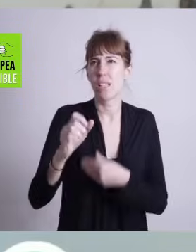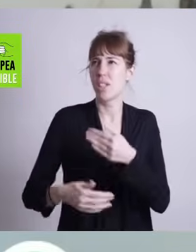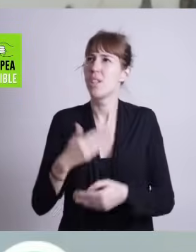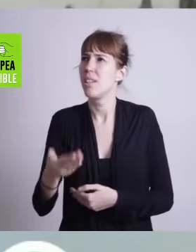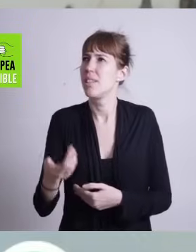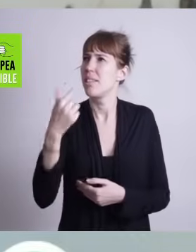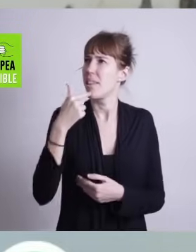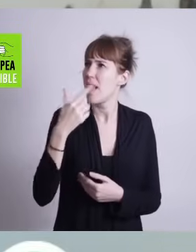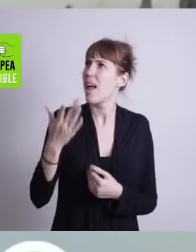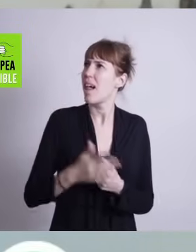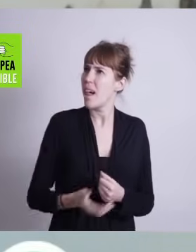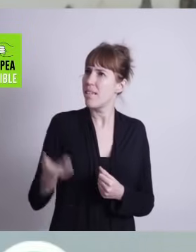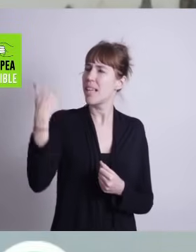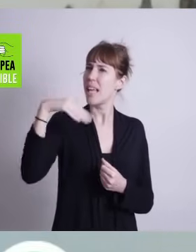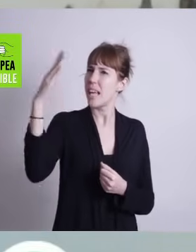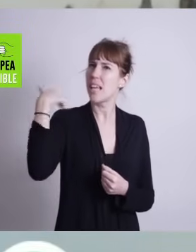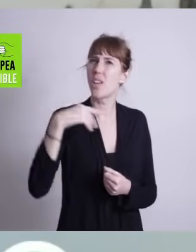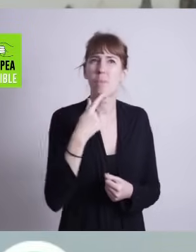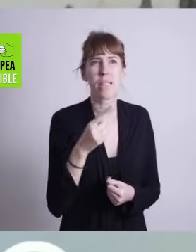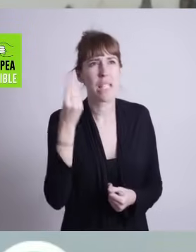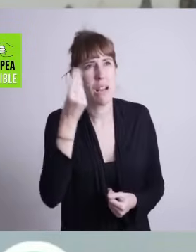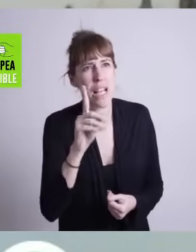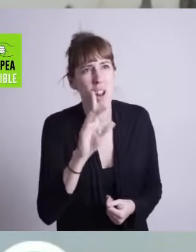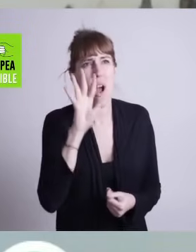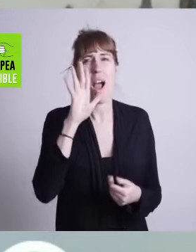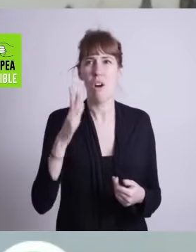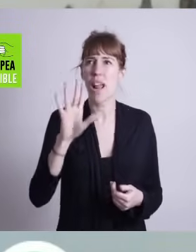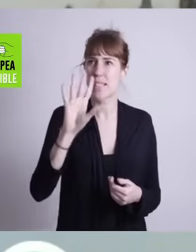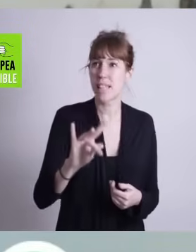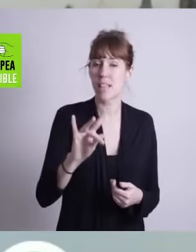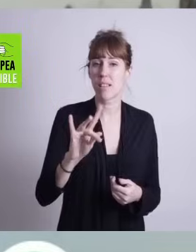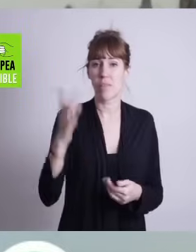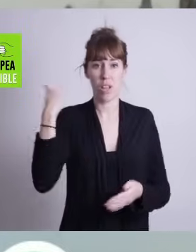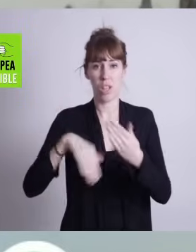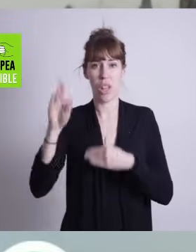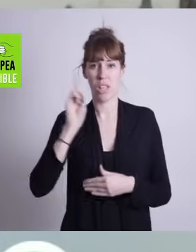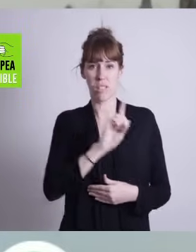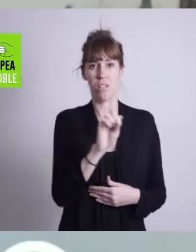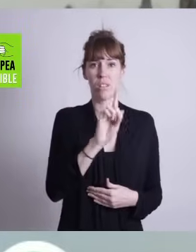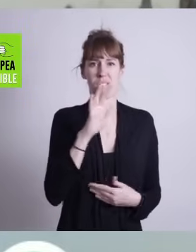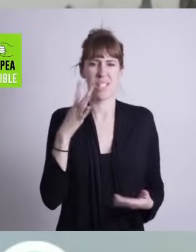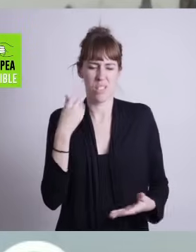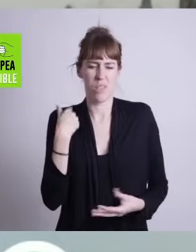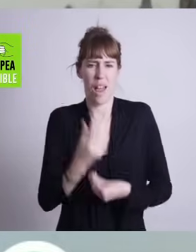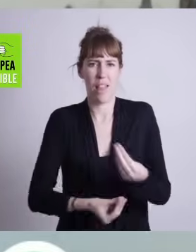entonces pensaba yo que no, ahora, sí, tiene sentido, pero que entonces no lo tenía, entonces, ¿por qué lo tengo que hacer mío?